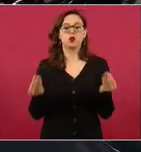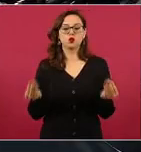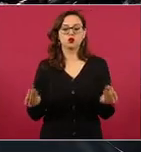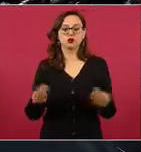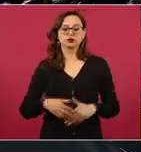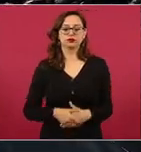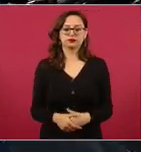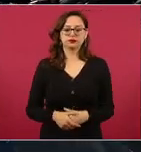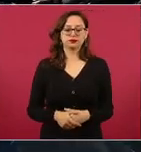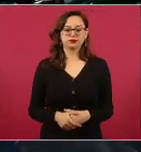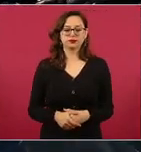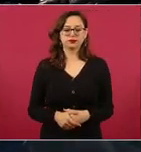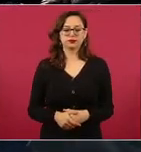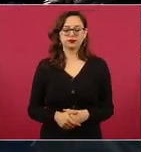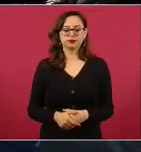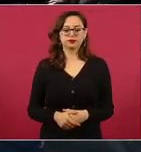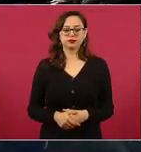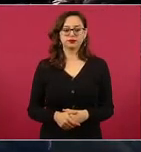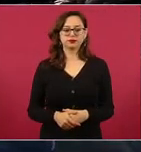Y lo mismo,